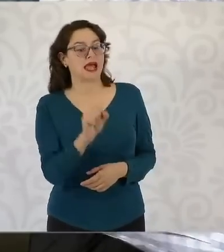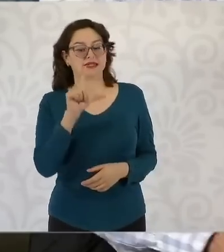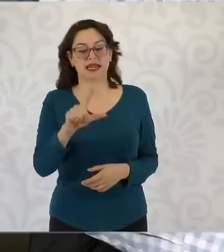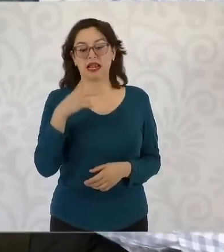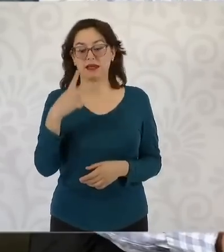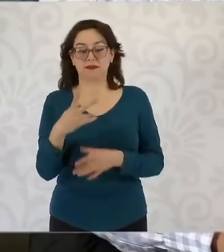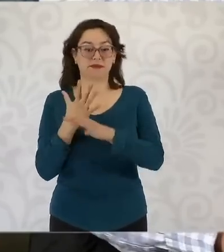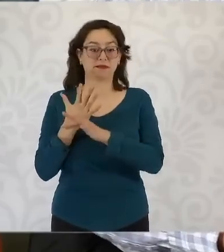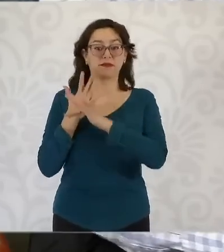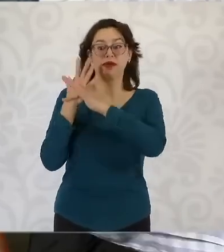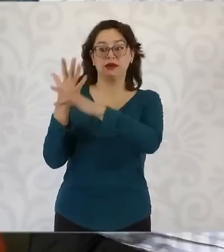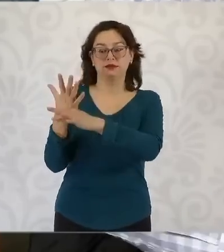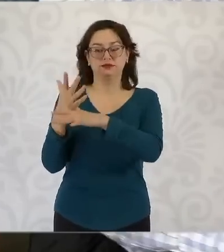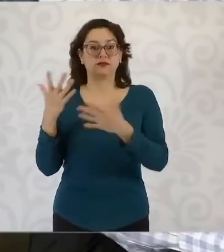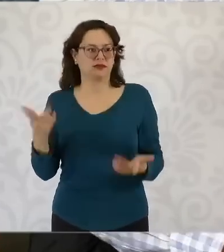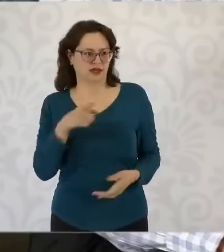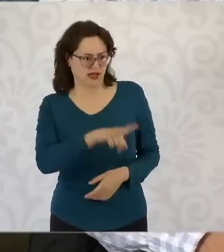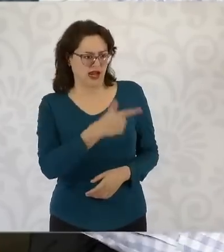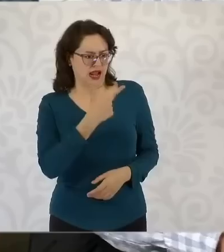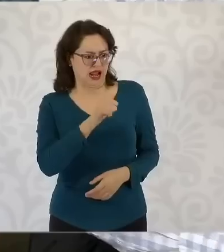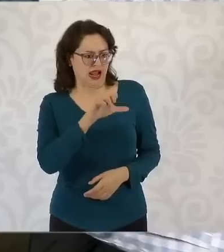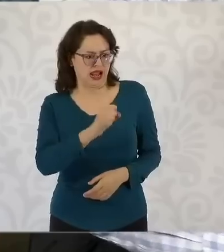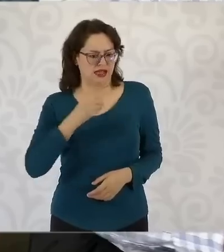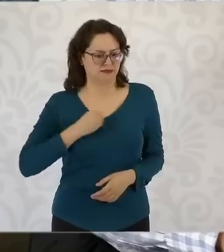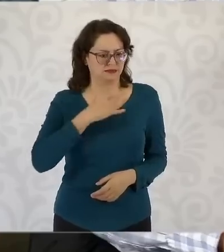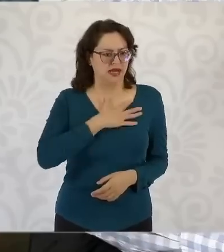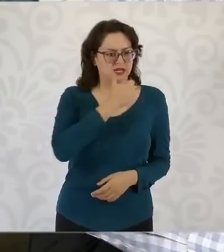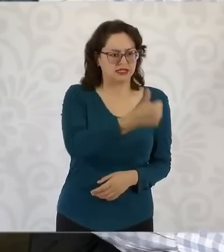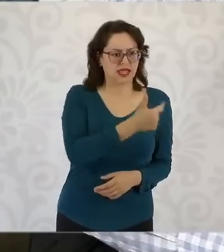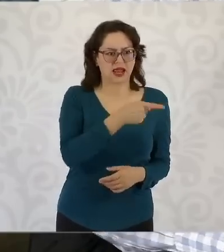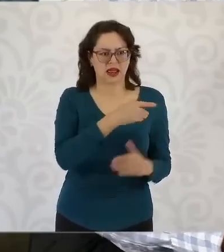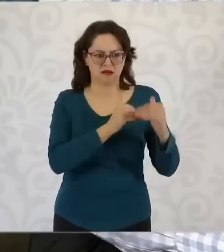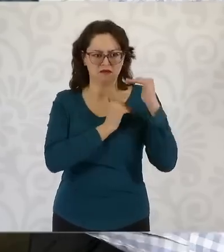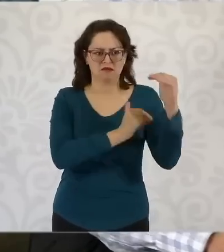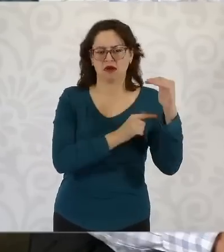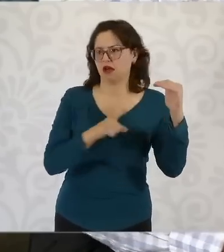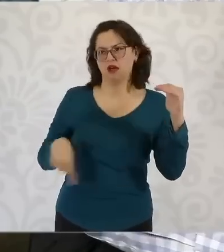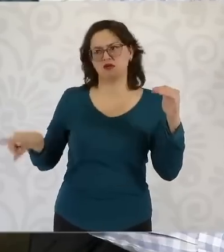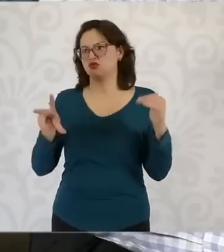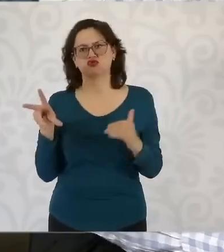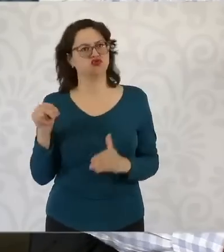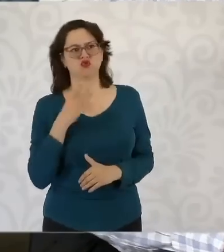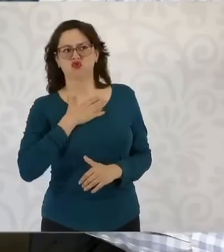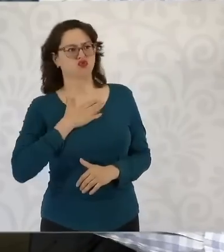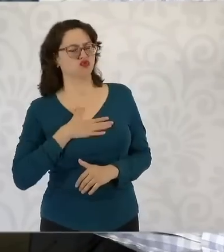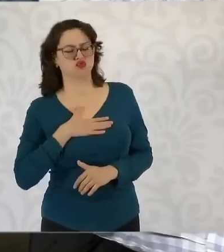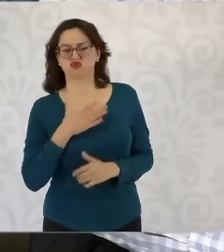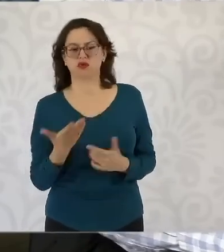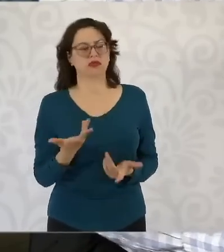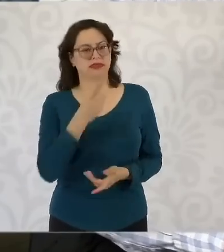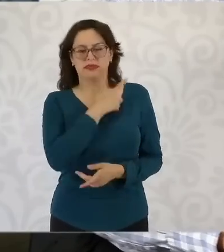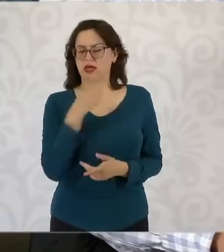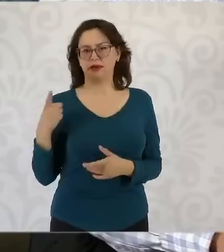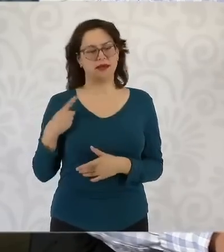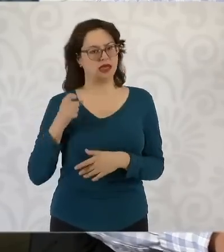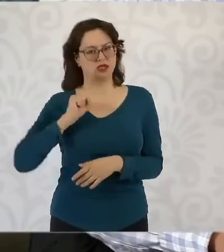empresa estatal Gas Bienestar. Los distribuidores piden revisar el esquema de precios máximos y proponen un incremento y que la